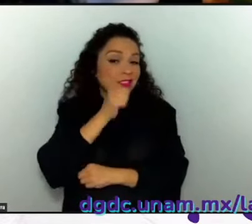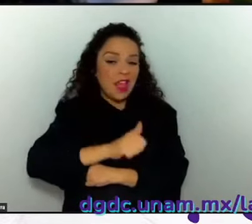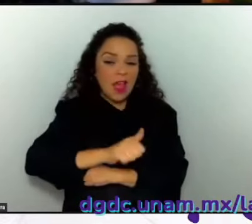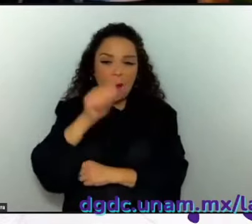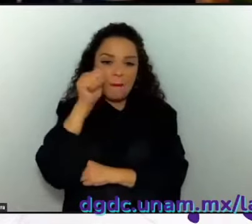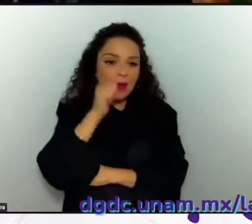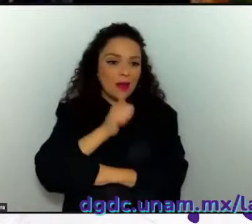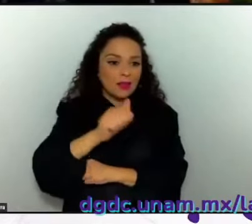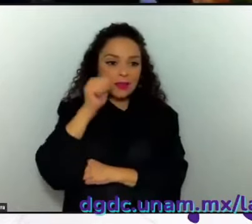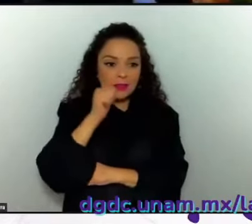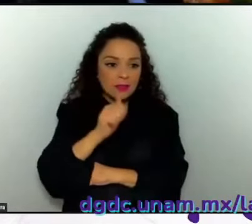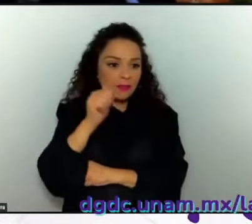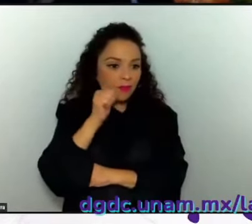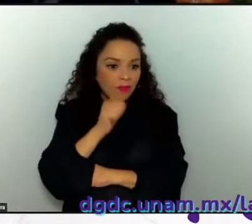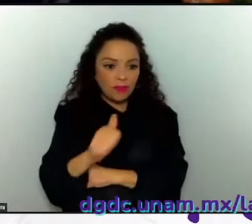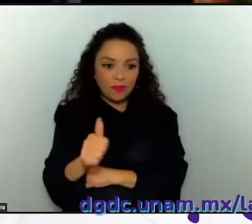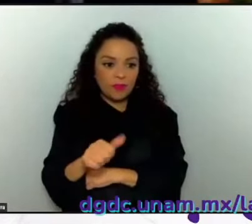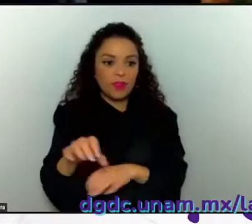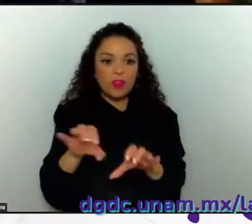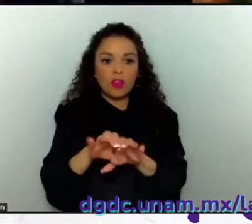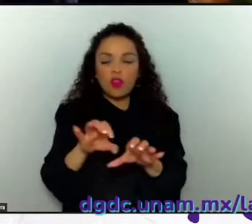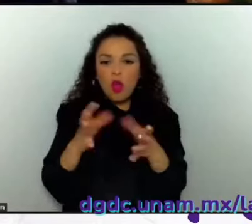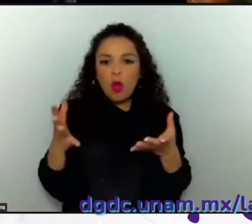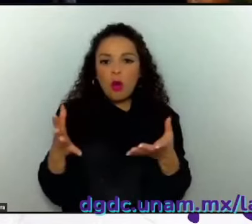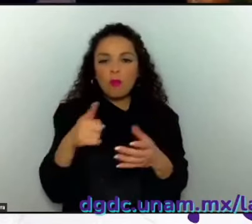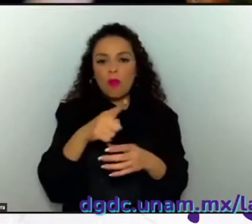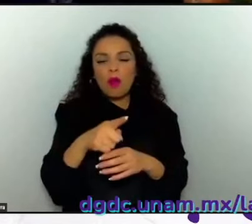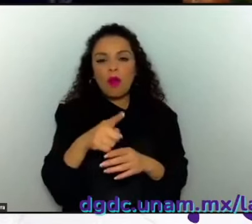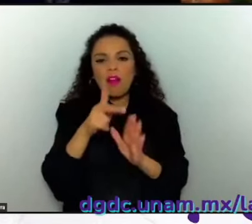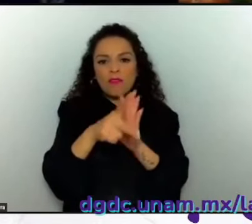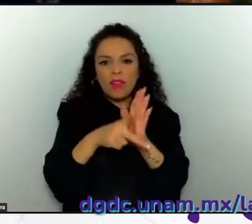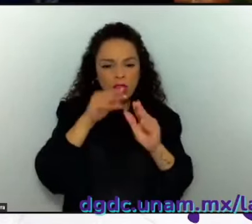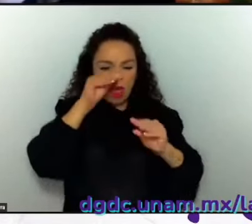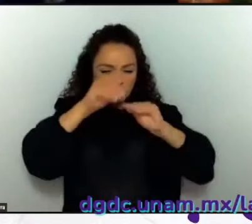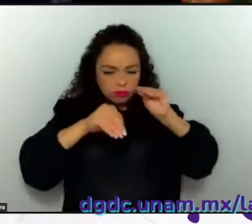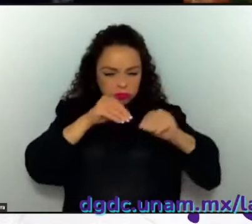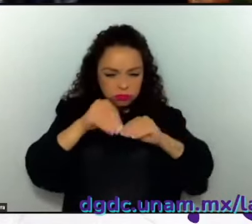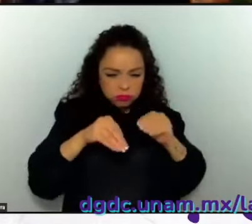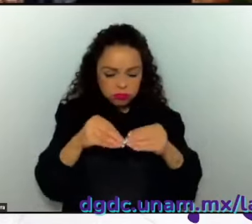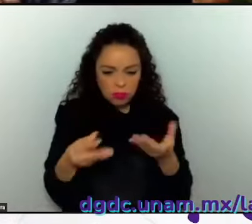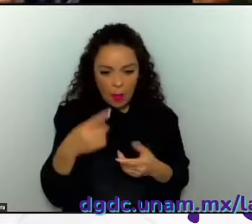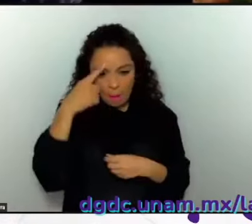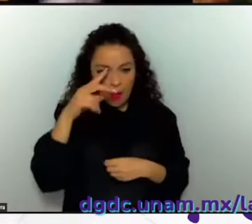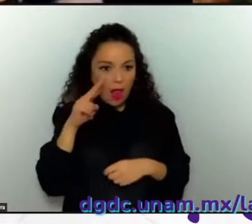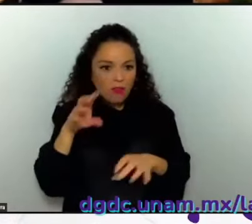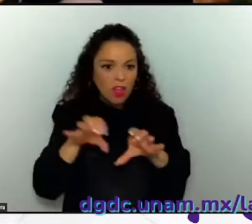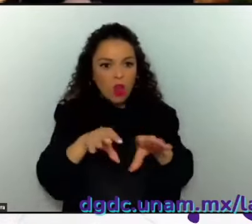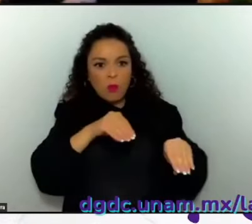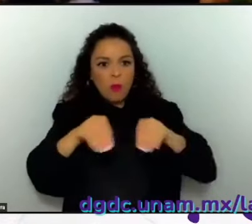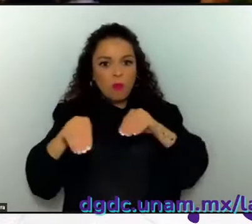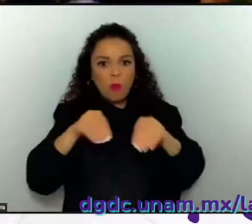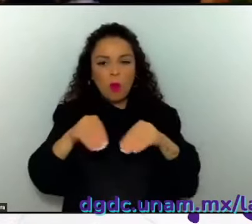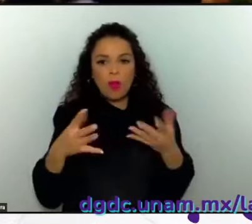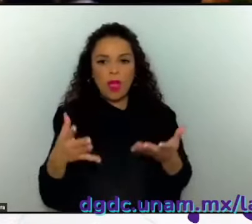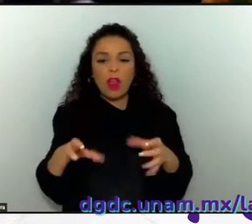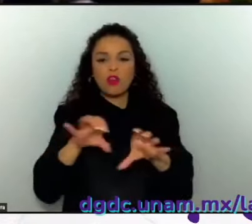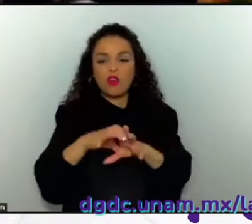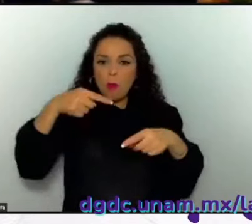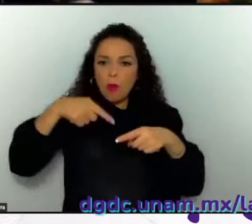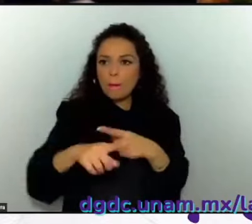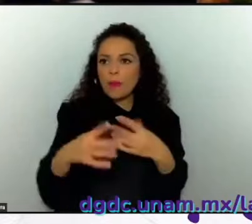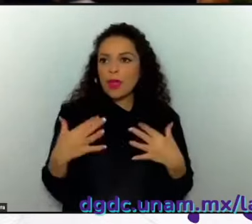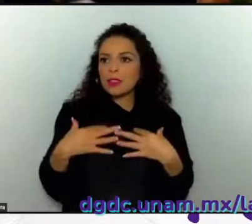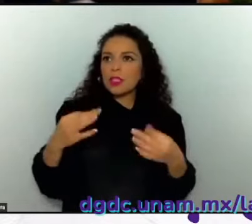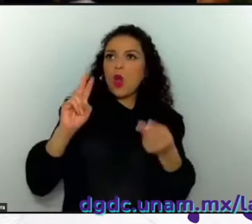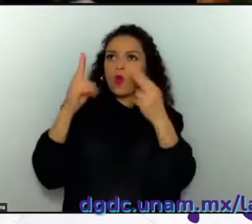Las simulaciones que hacemos de la historia del universo, las simulaciones que hacemos de agujeros negros, incluso cálculos algebraicos que son muy complicados, las hacen